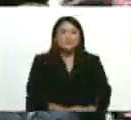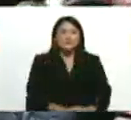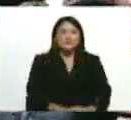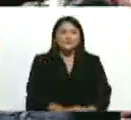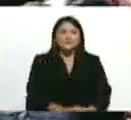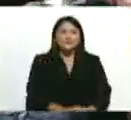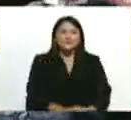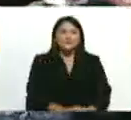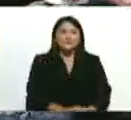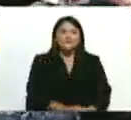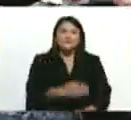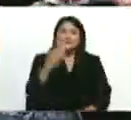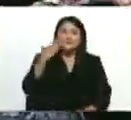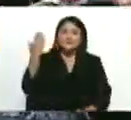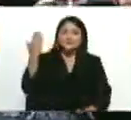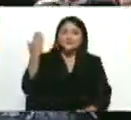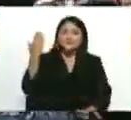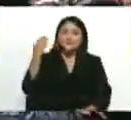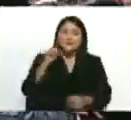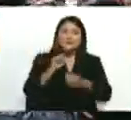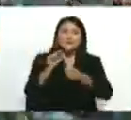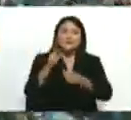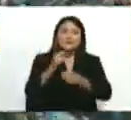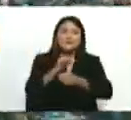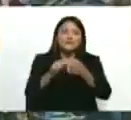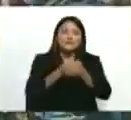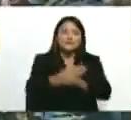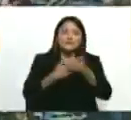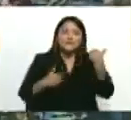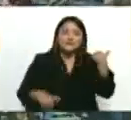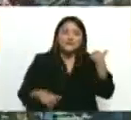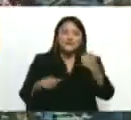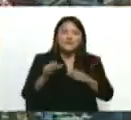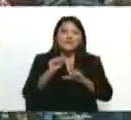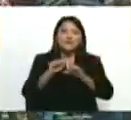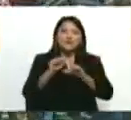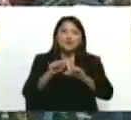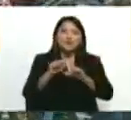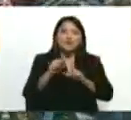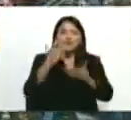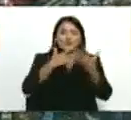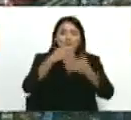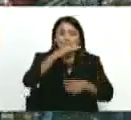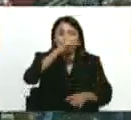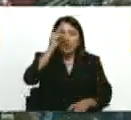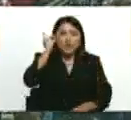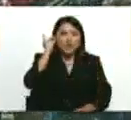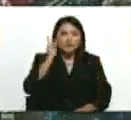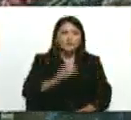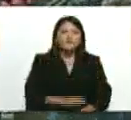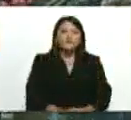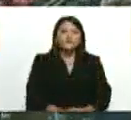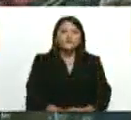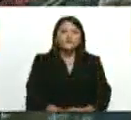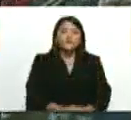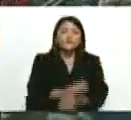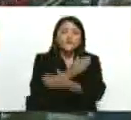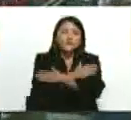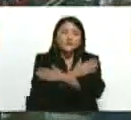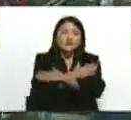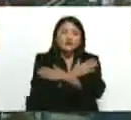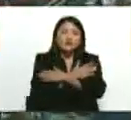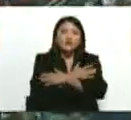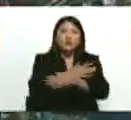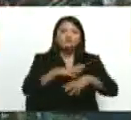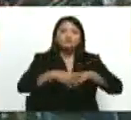Bien, escuchamos la intervención del primer vicepresidente del Partido Socialista Unido de Venezuela, Diosdado Cabello, quien felicitó la movilización y organización